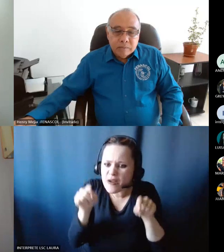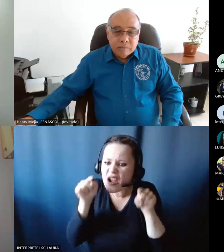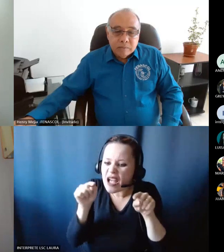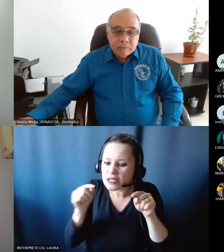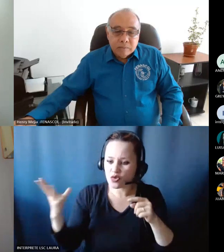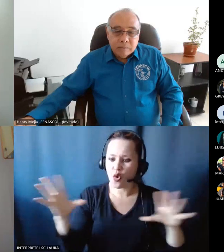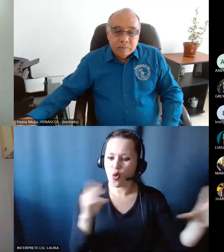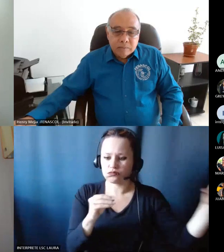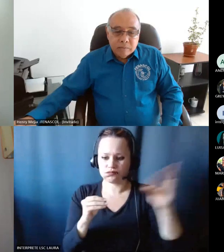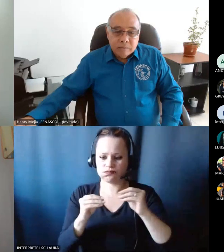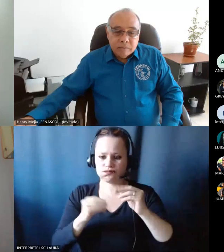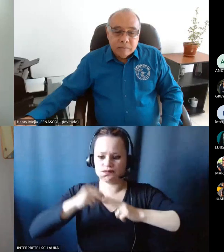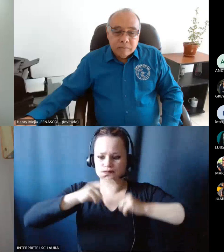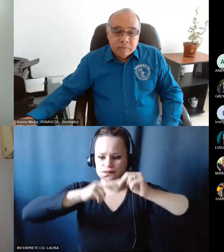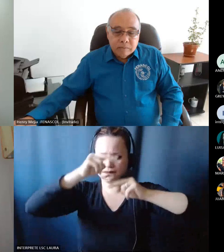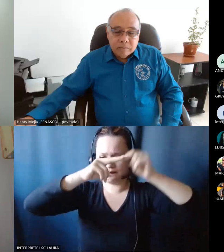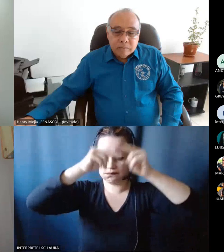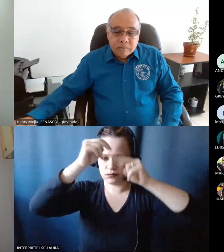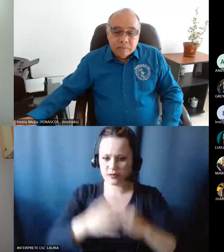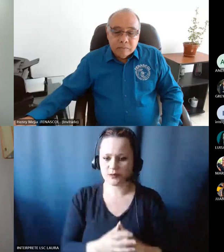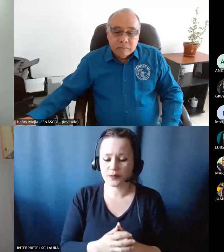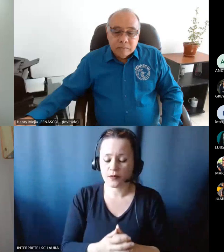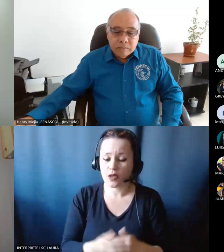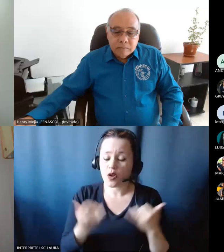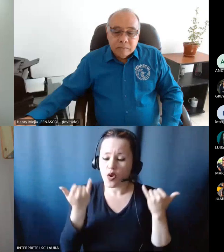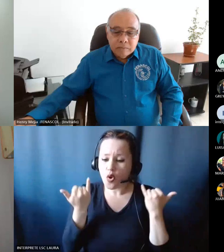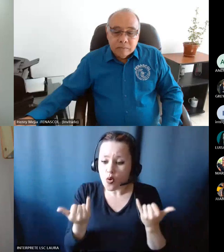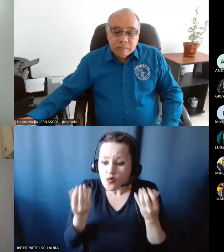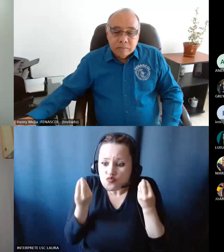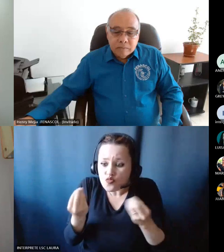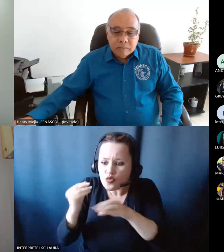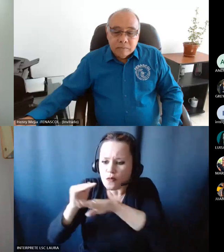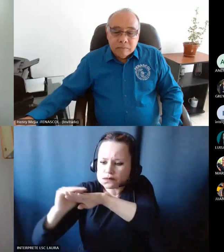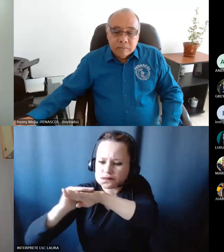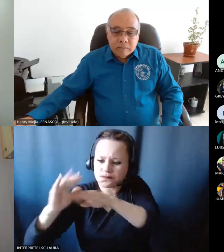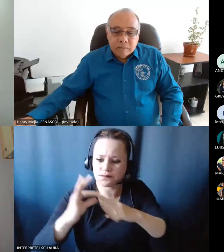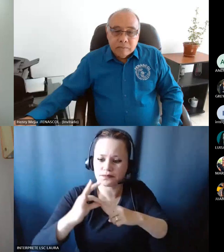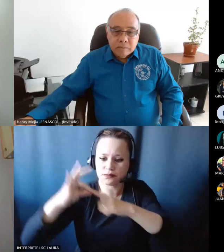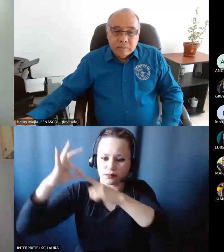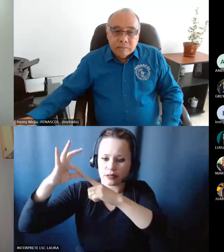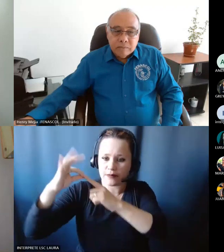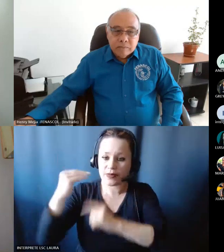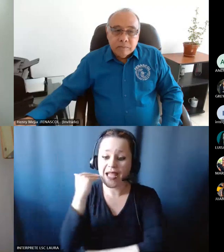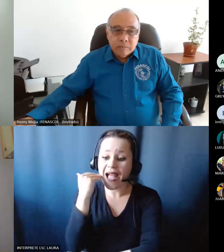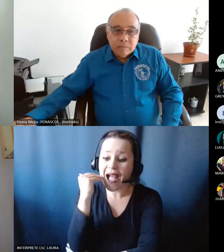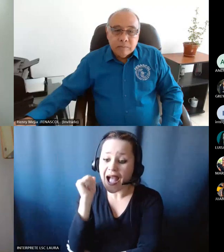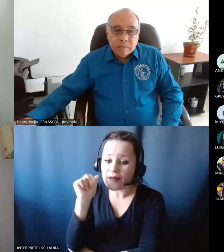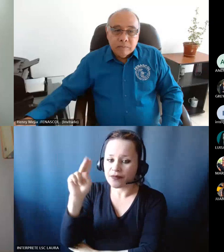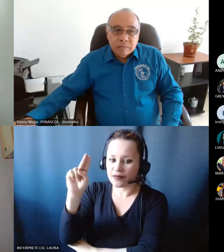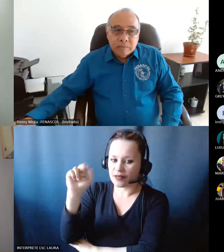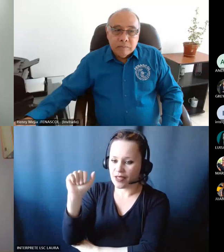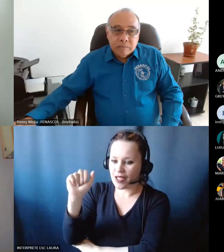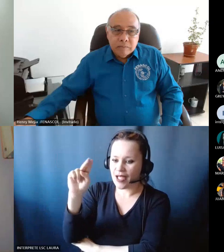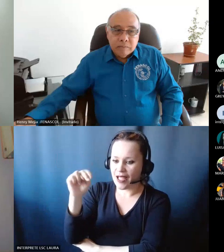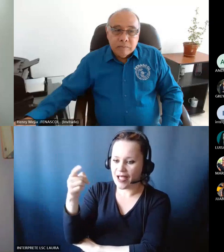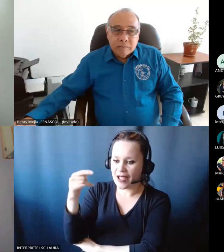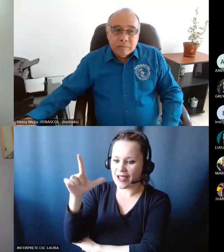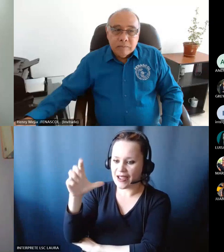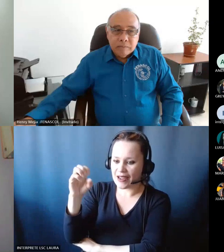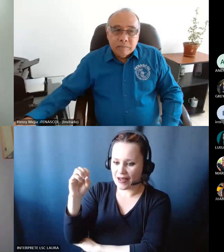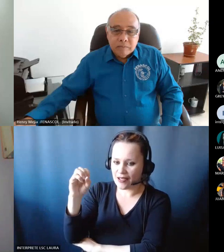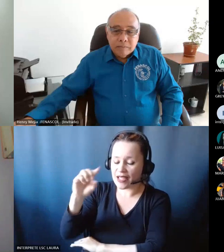juntos hoy Tenemos muchos invitados especiales tenemos Ángela María Gómez que es la coordinadora de comunicaciones del pacto